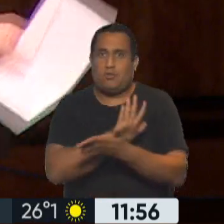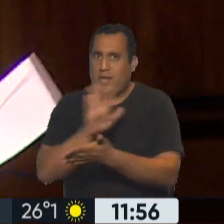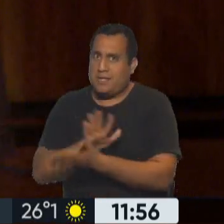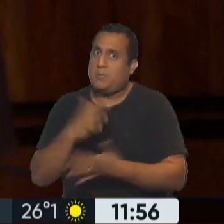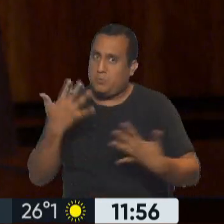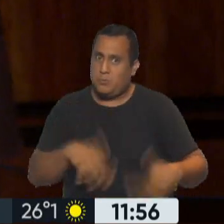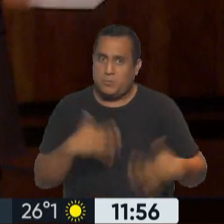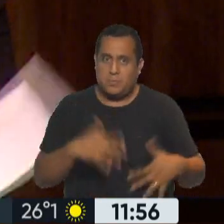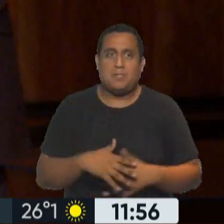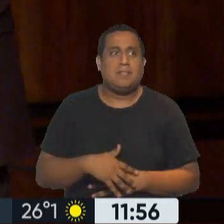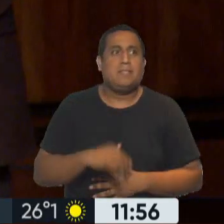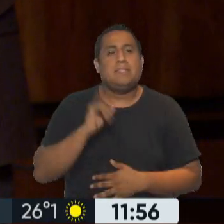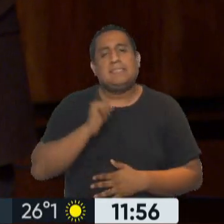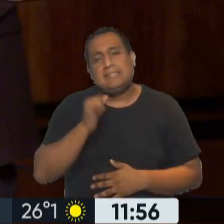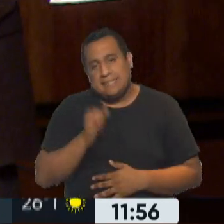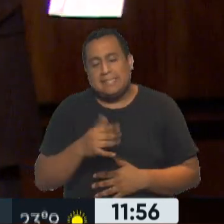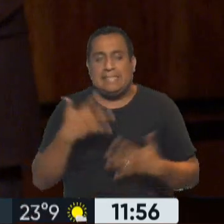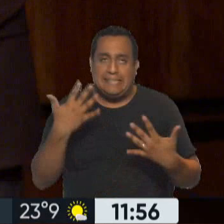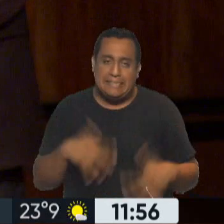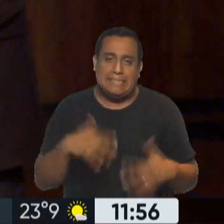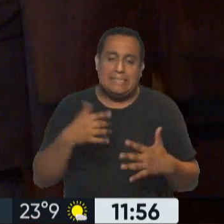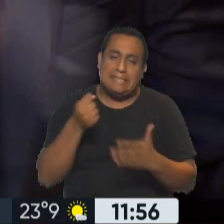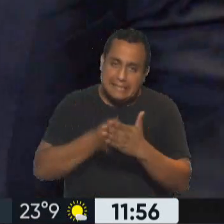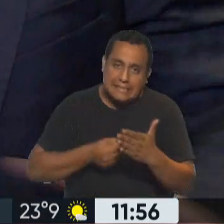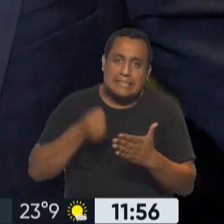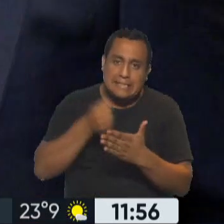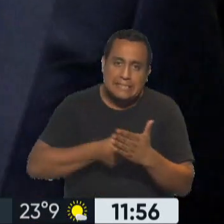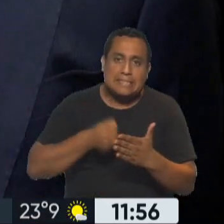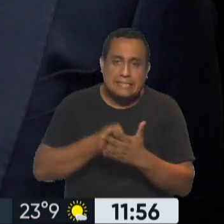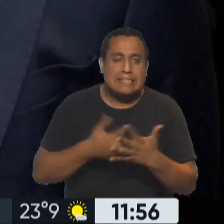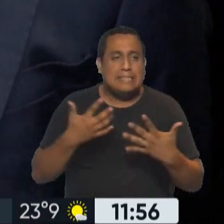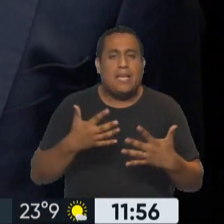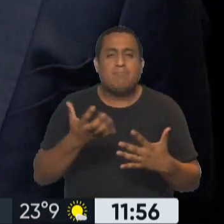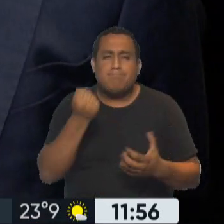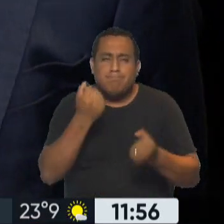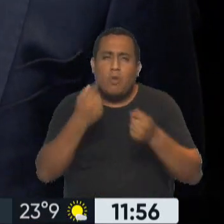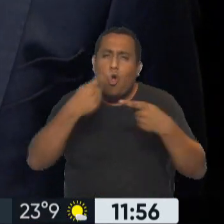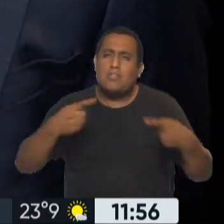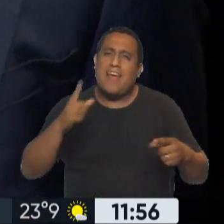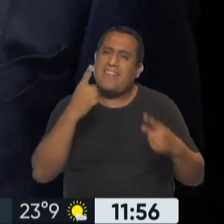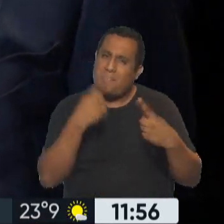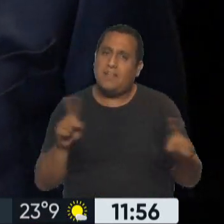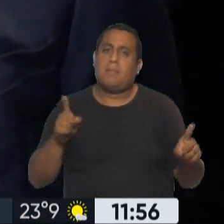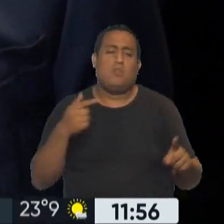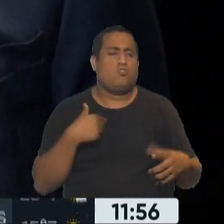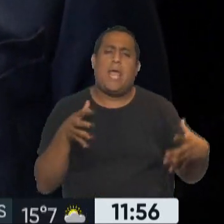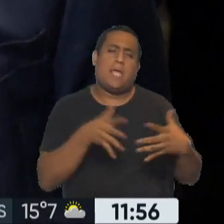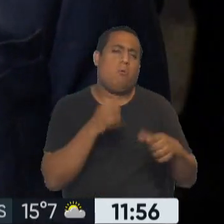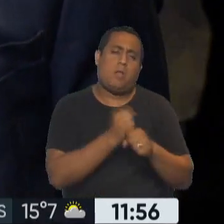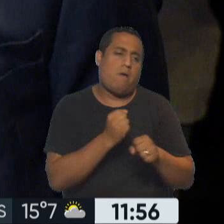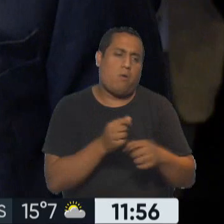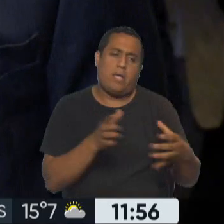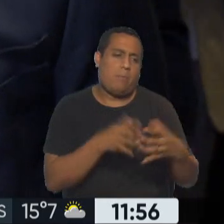sí, hay una búsqueda media alocada tratando de encontrar cosas distintas, pero bueno, laburé con un equipazo en las